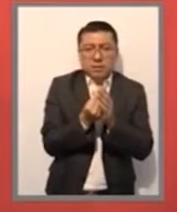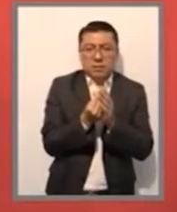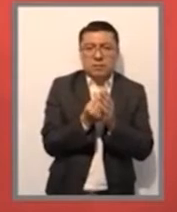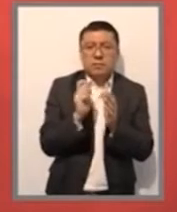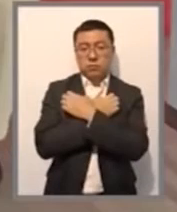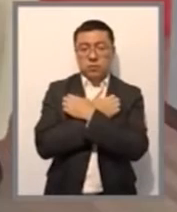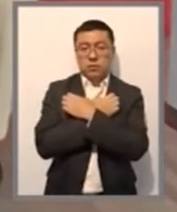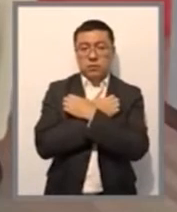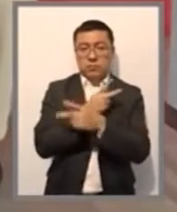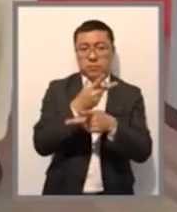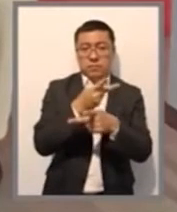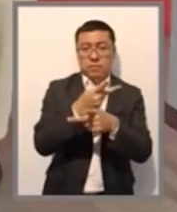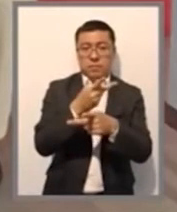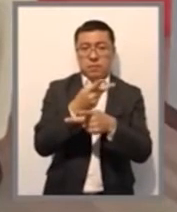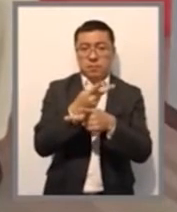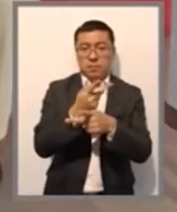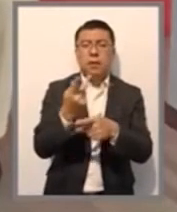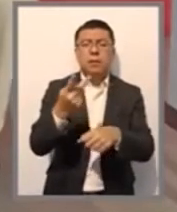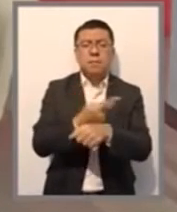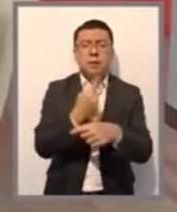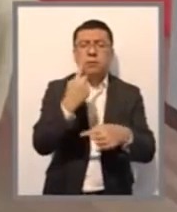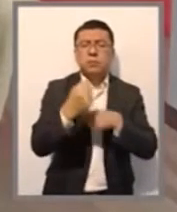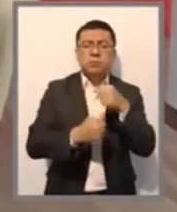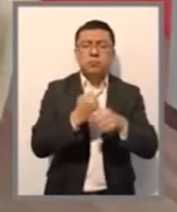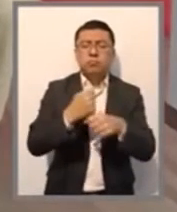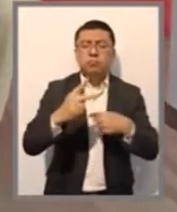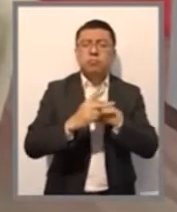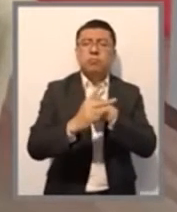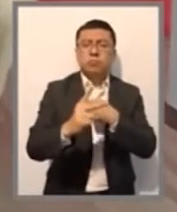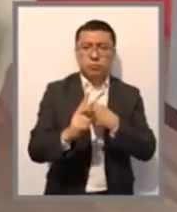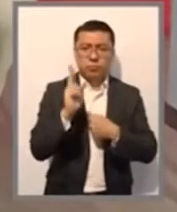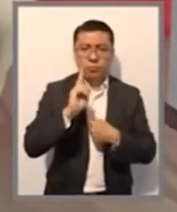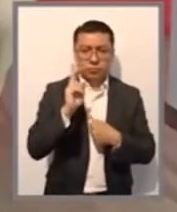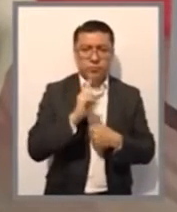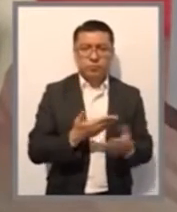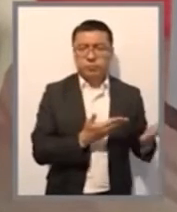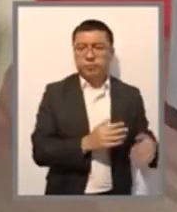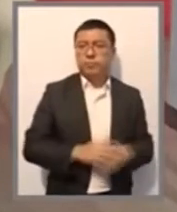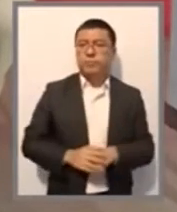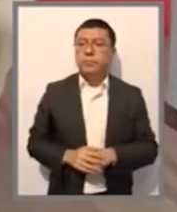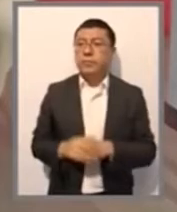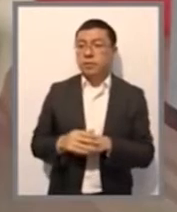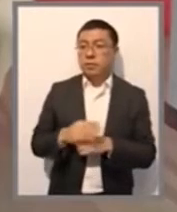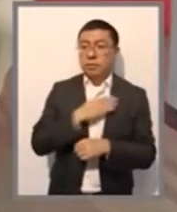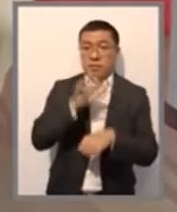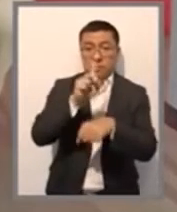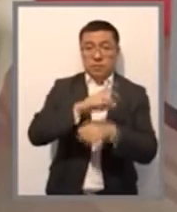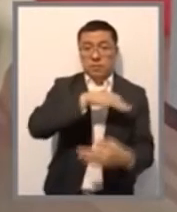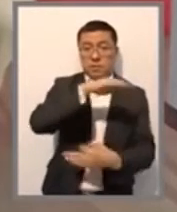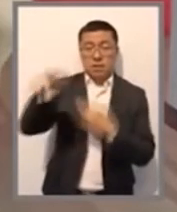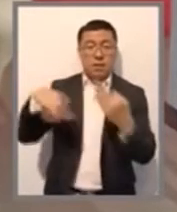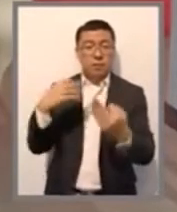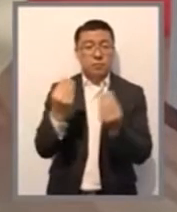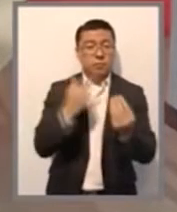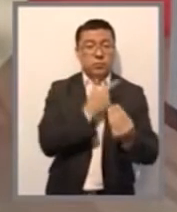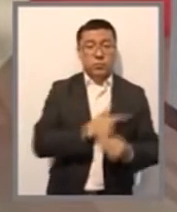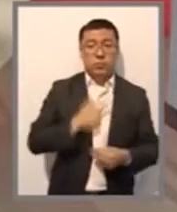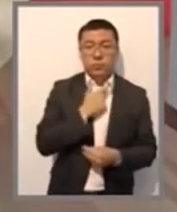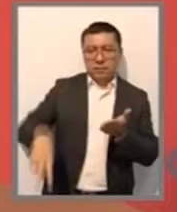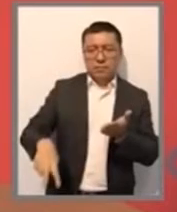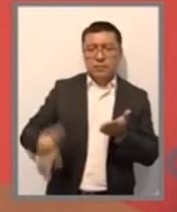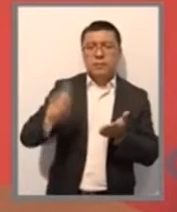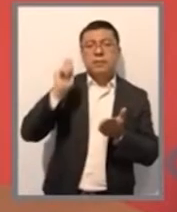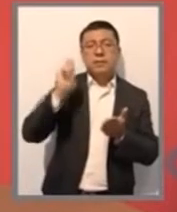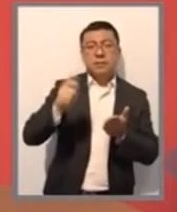Técnico Escolar, que discutirá y definirá cómo evaluar a los niños en cada plantel. Todos estos procesos se realizarán en línea